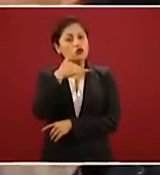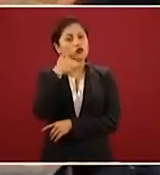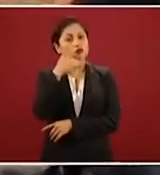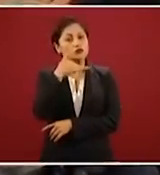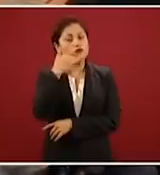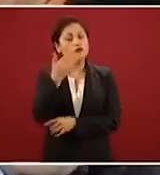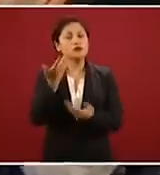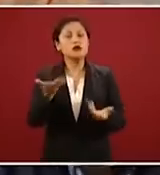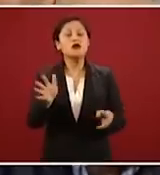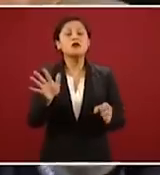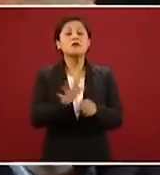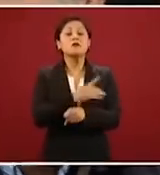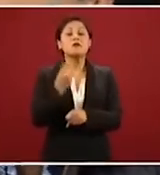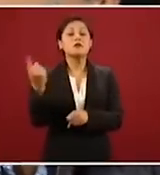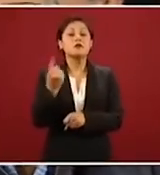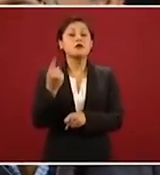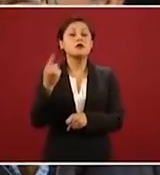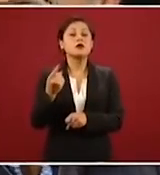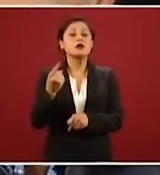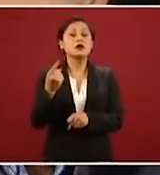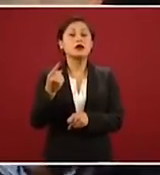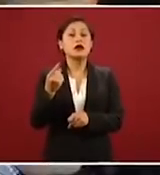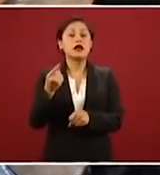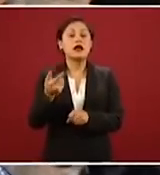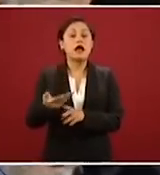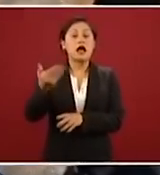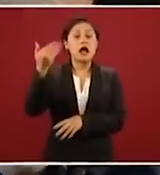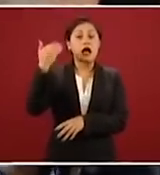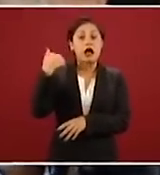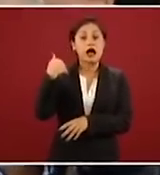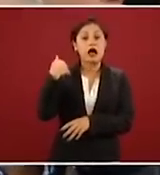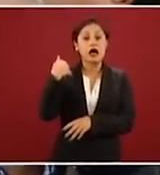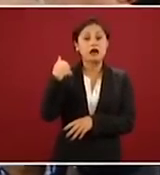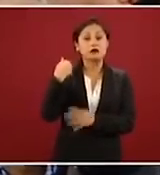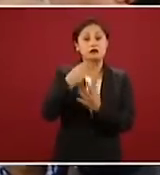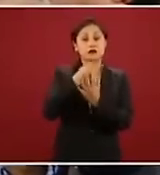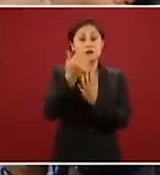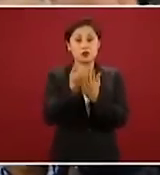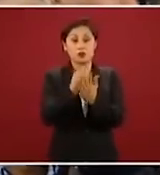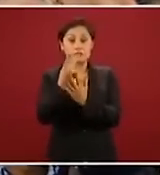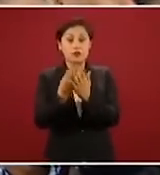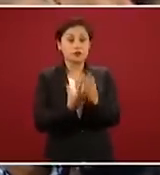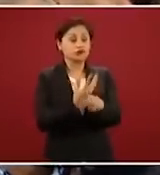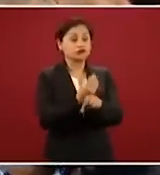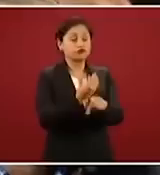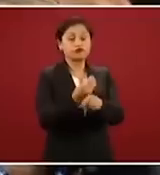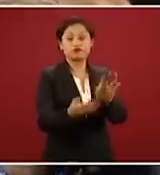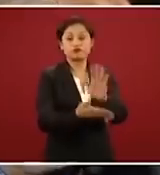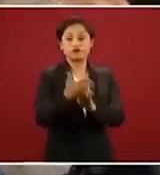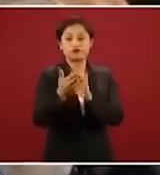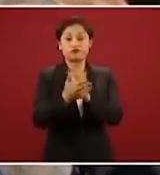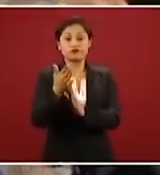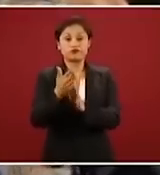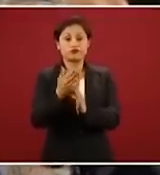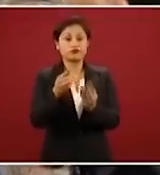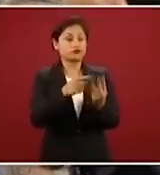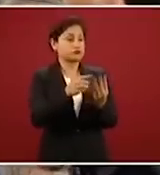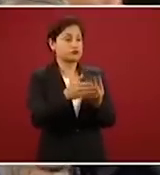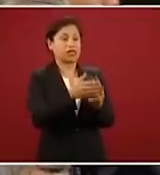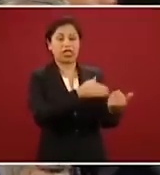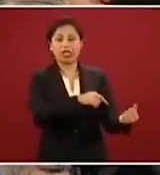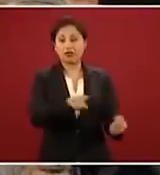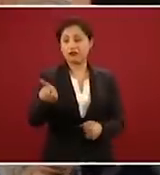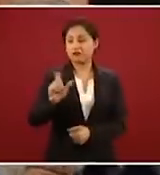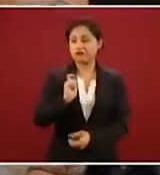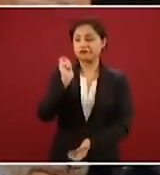tres proyectos de infraestructura por no subsidiar a… Pues